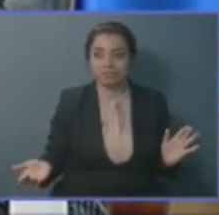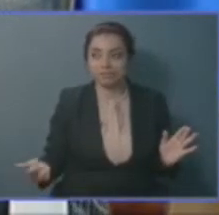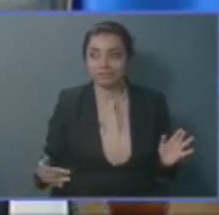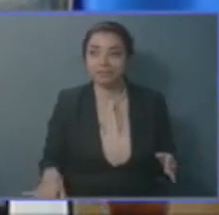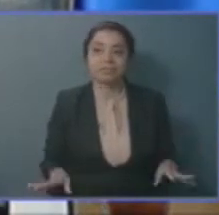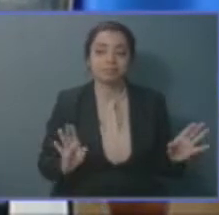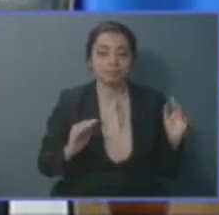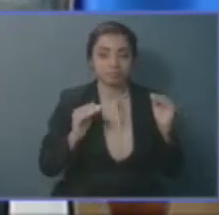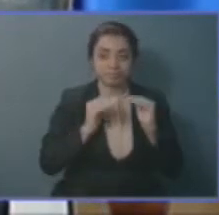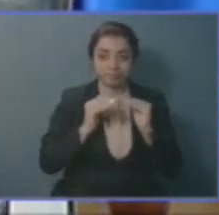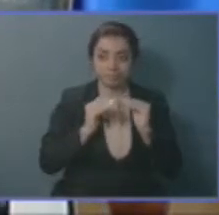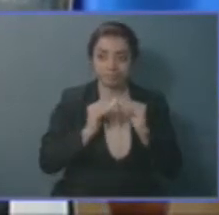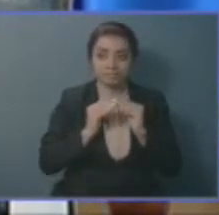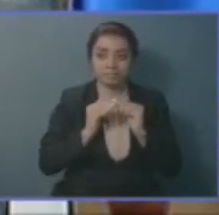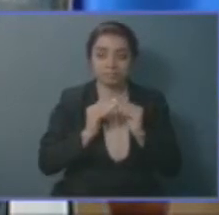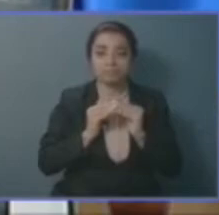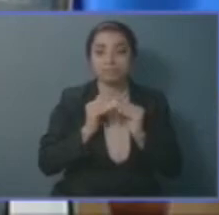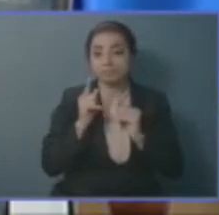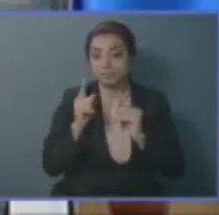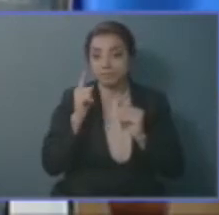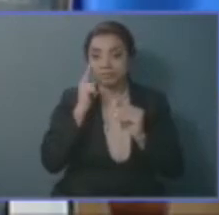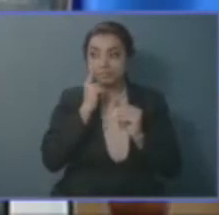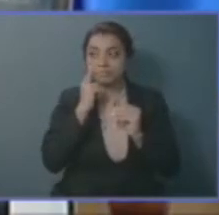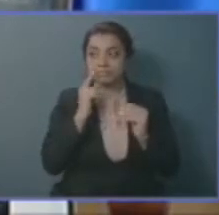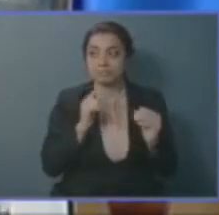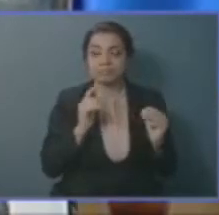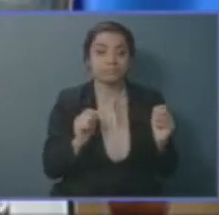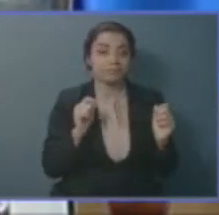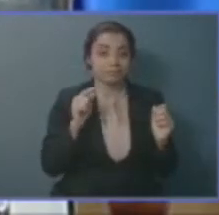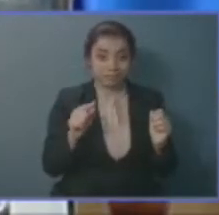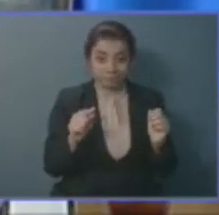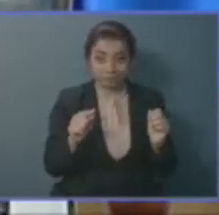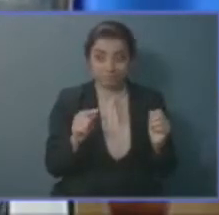Así es que ahí es donde se han producido los contagios, pero allá,